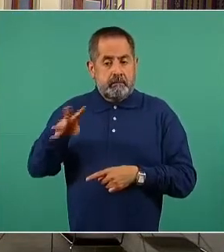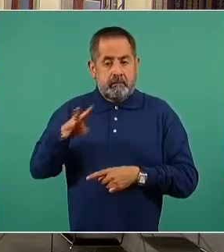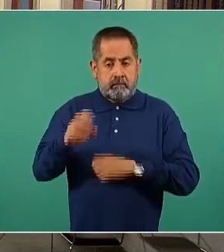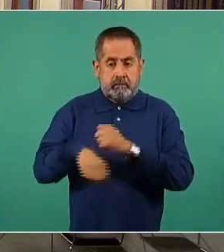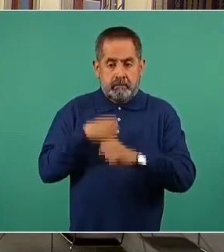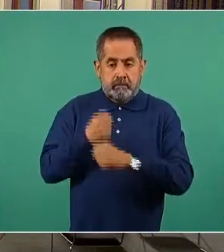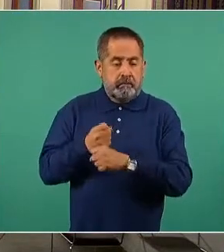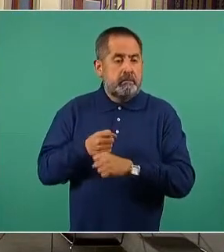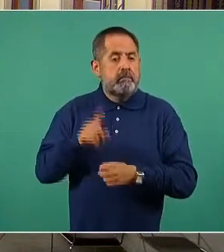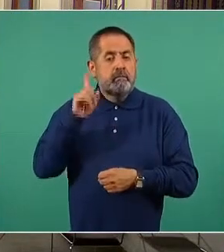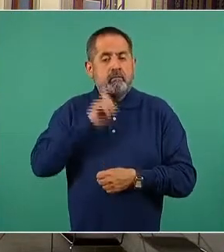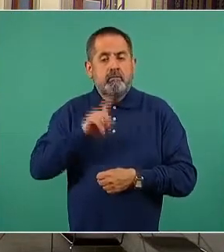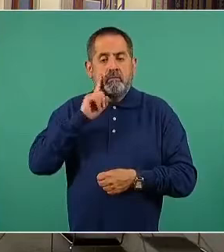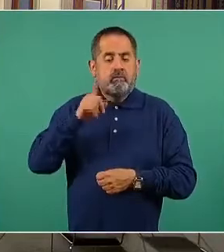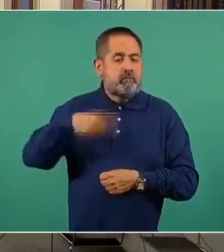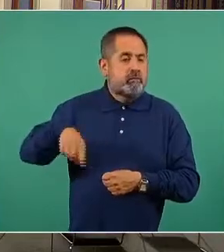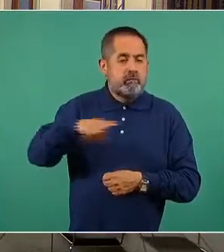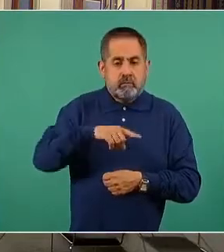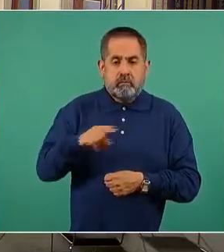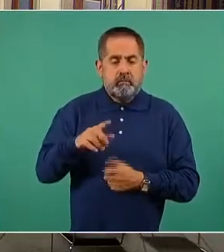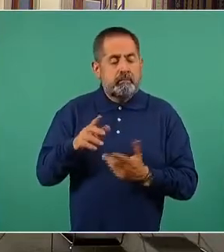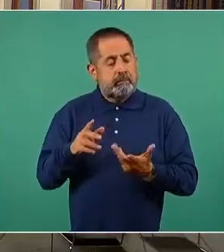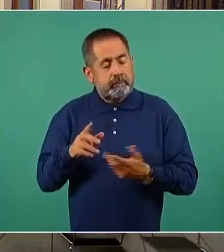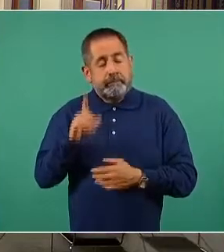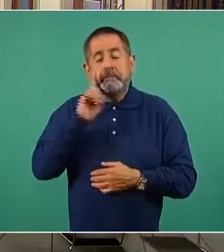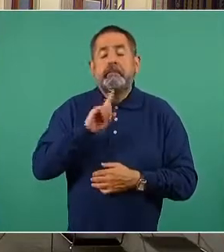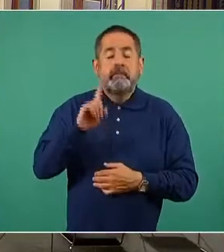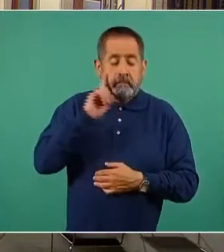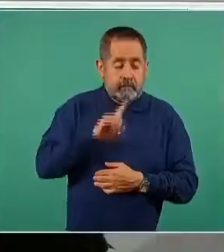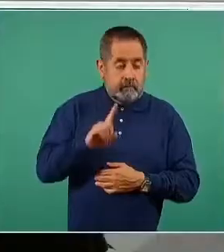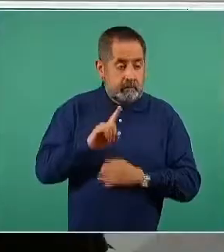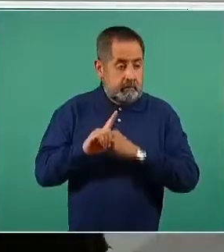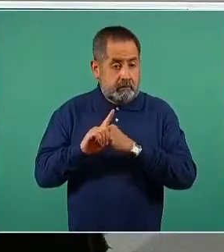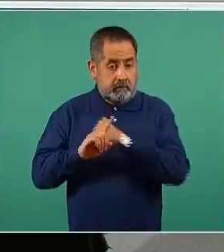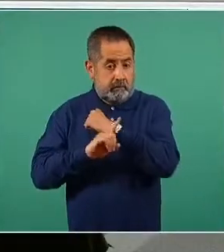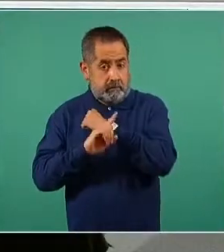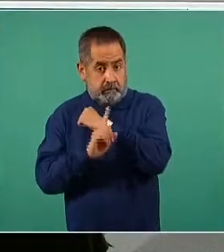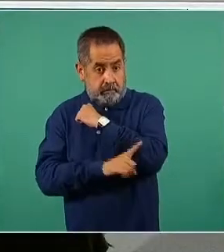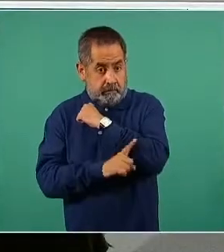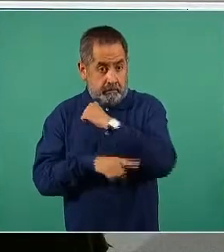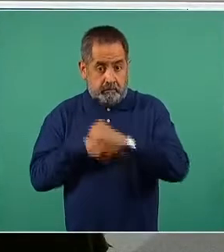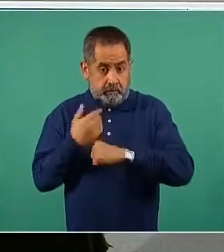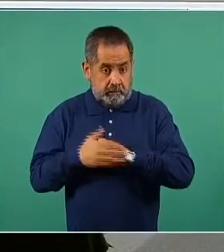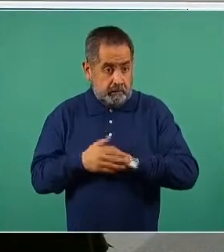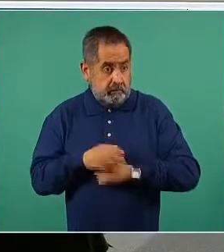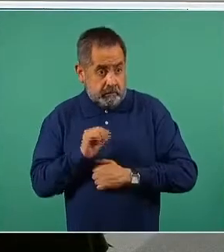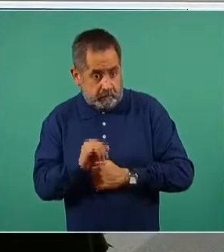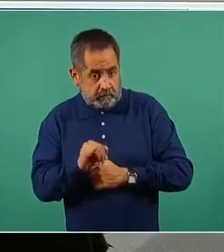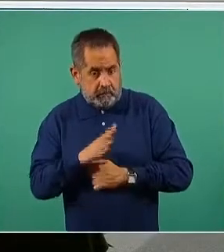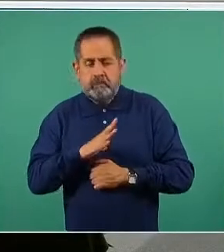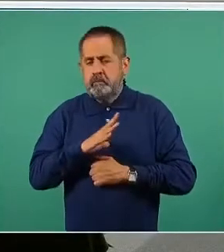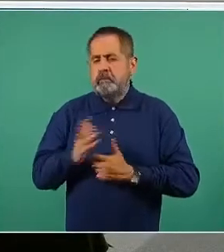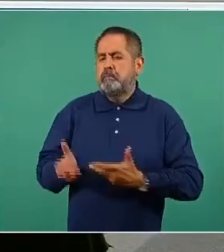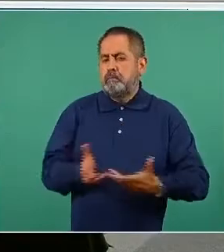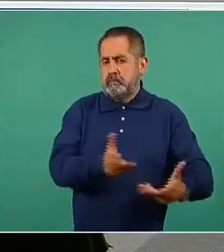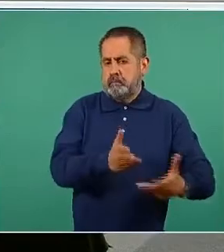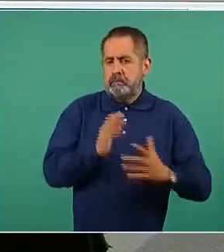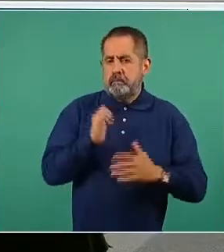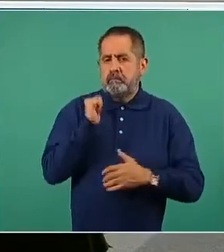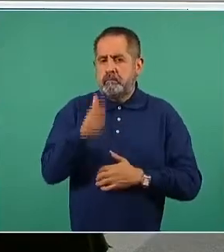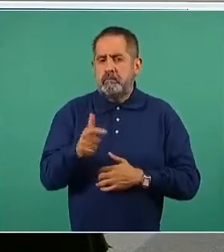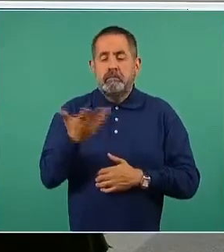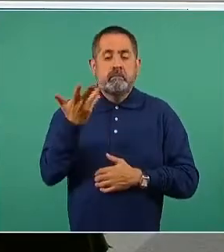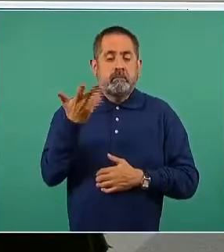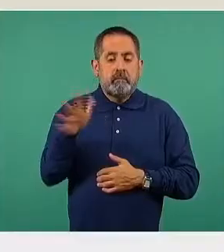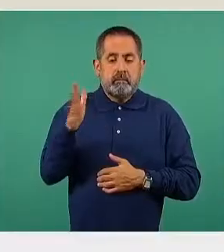edad, mujeres sí y solo sí están en estado de embarazo y que tengan al menos